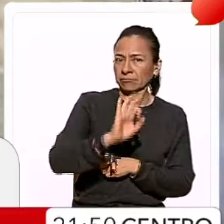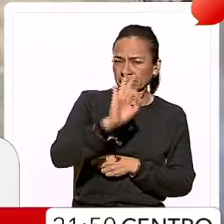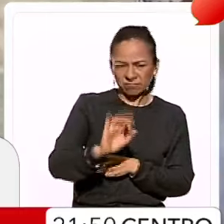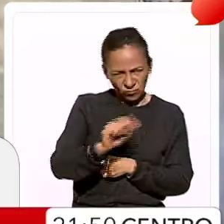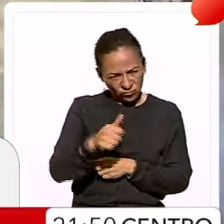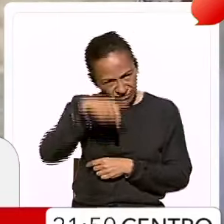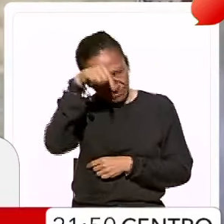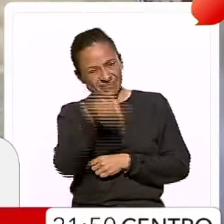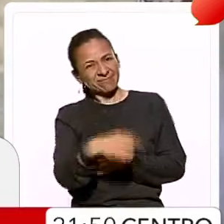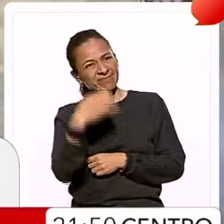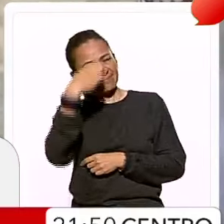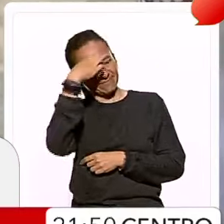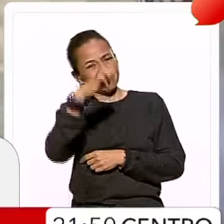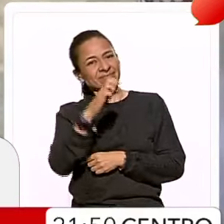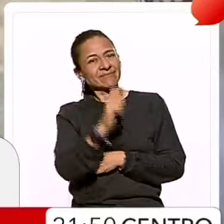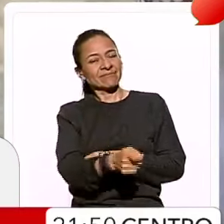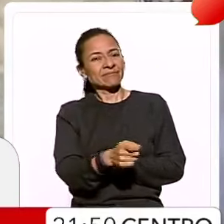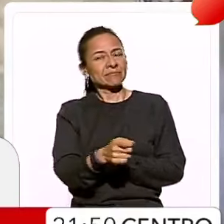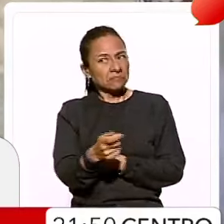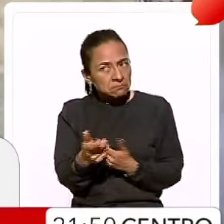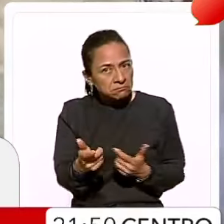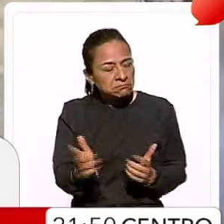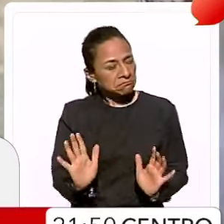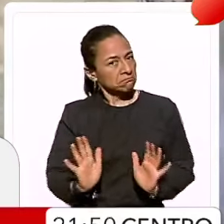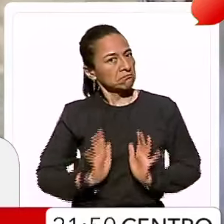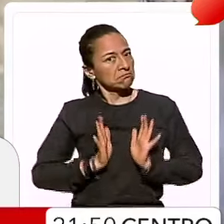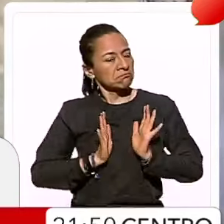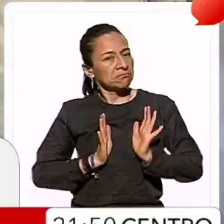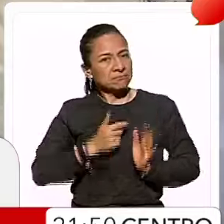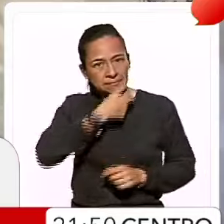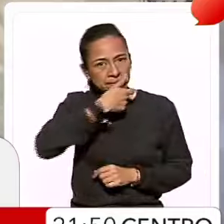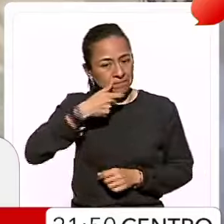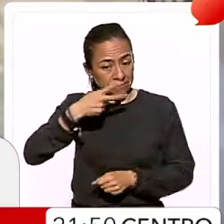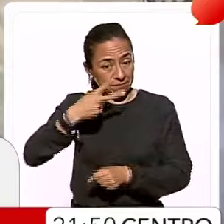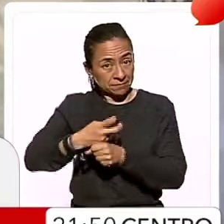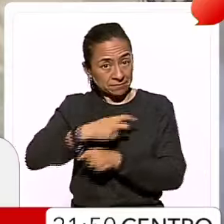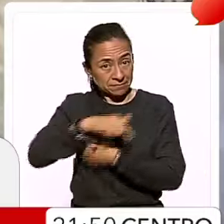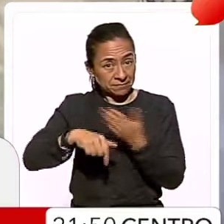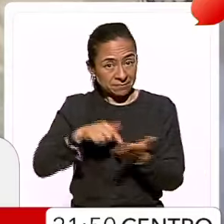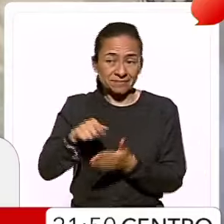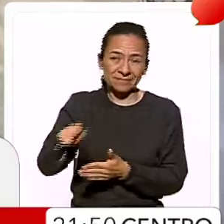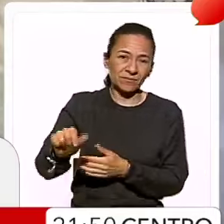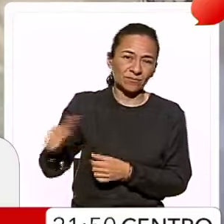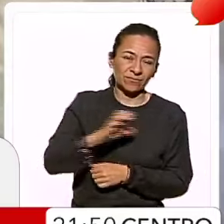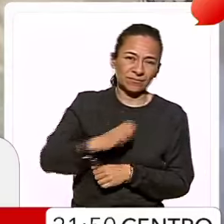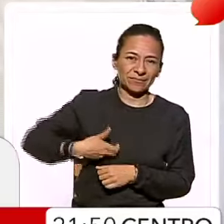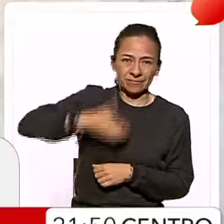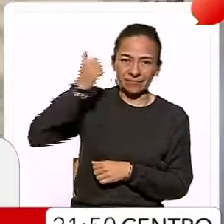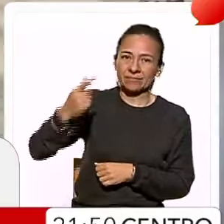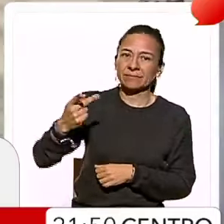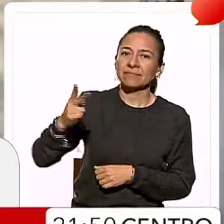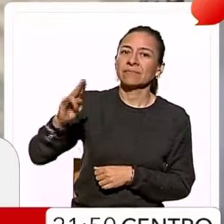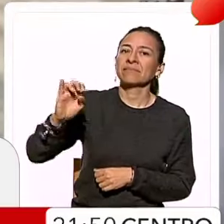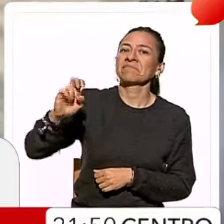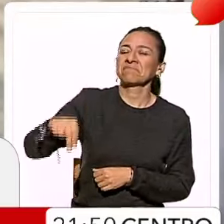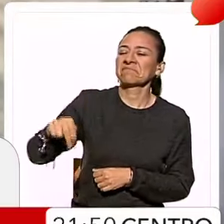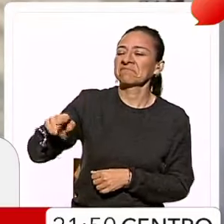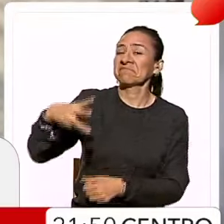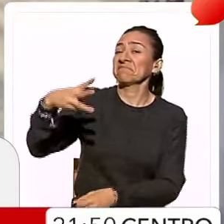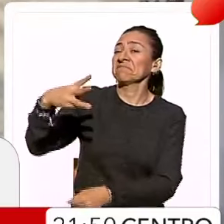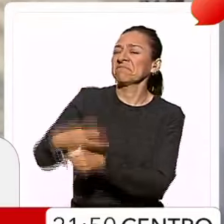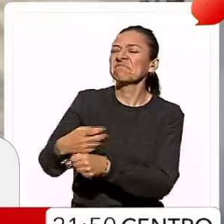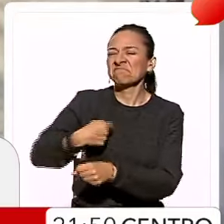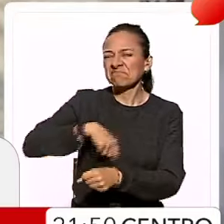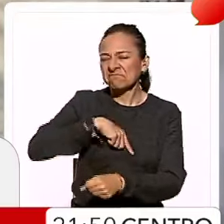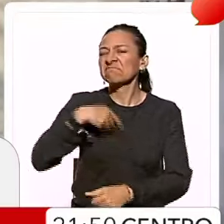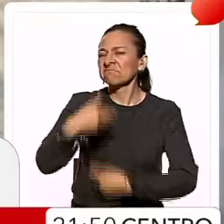candidato Máynez queda en segundo lugar y la candidata del PRIAN se va al tercer lugar. Entonces, vamos bien. La gran diferencia es que del